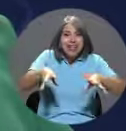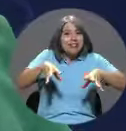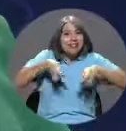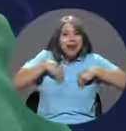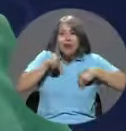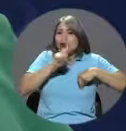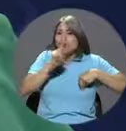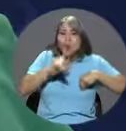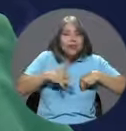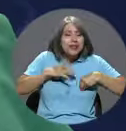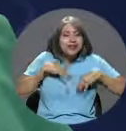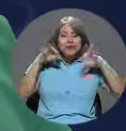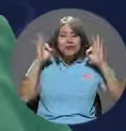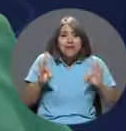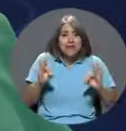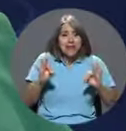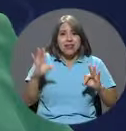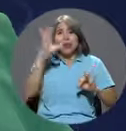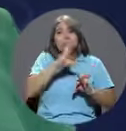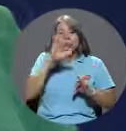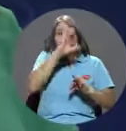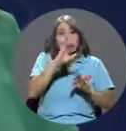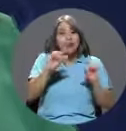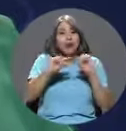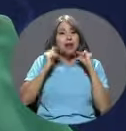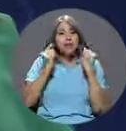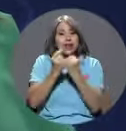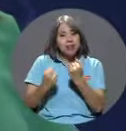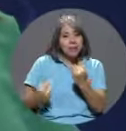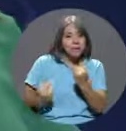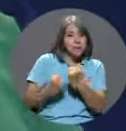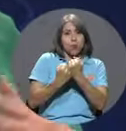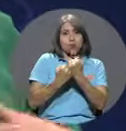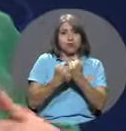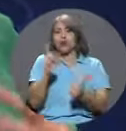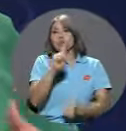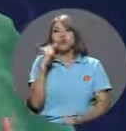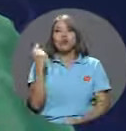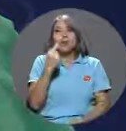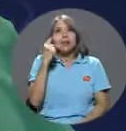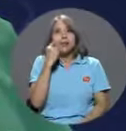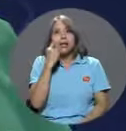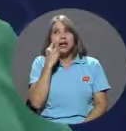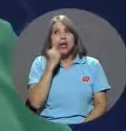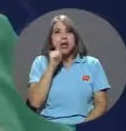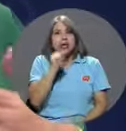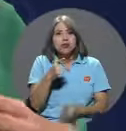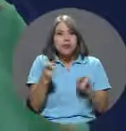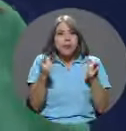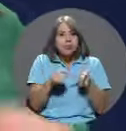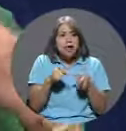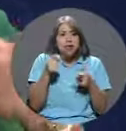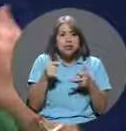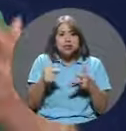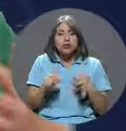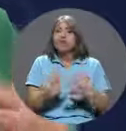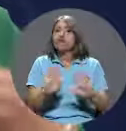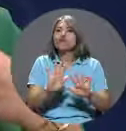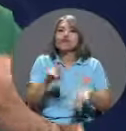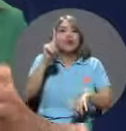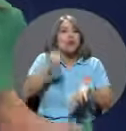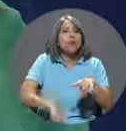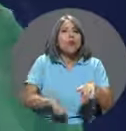buscar entonces esa red de apoyo, no simplemente hacerlo, pensar, esto es, esto va a pasar, esto va a estar...